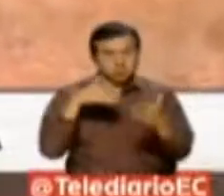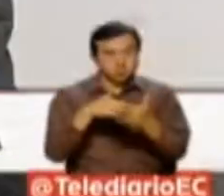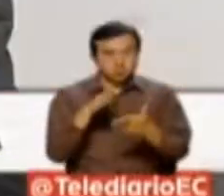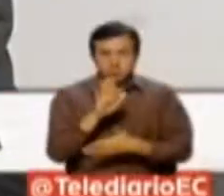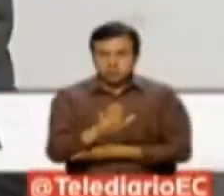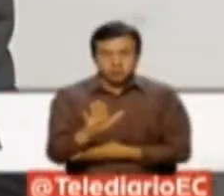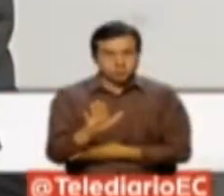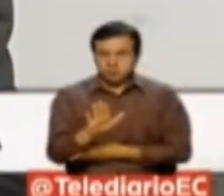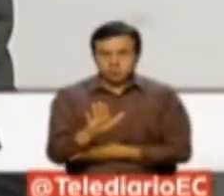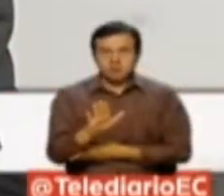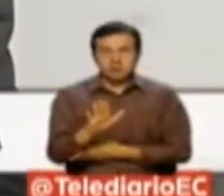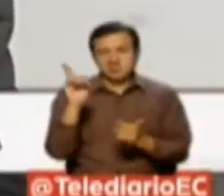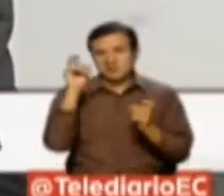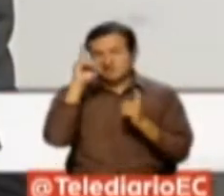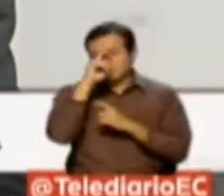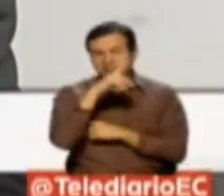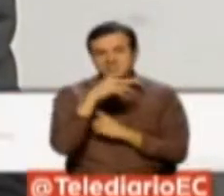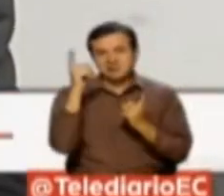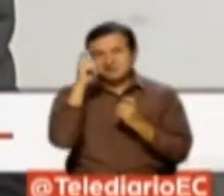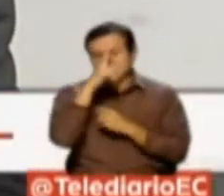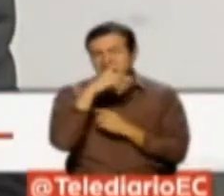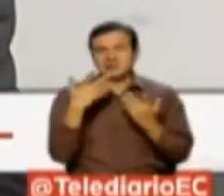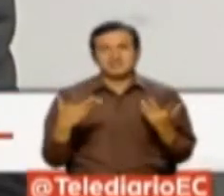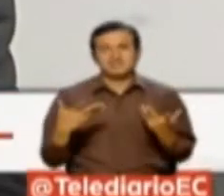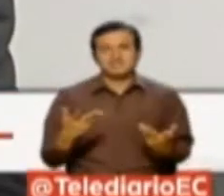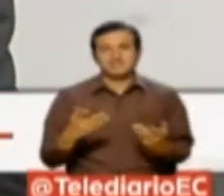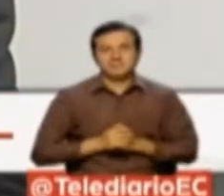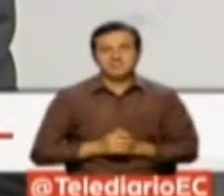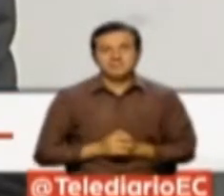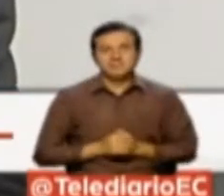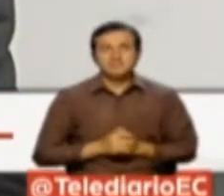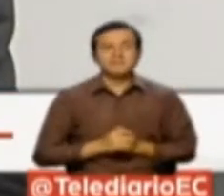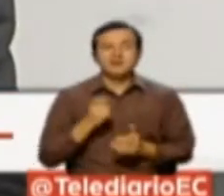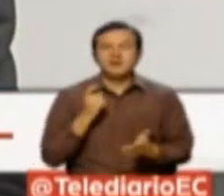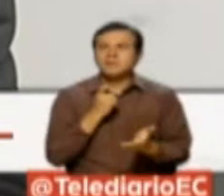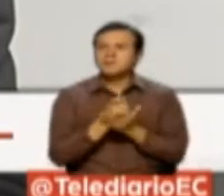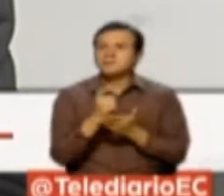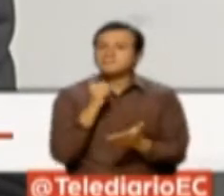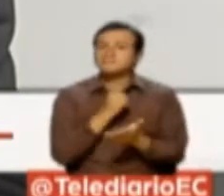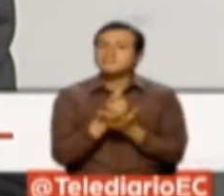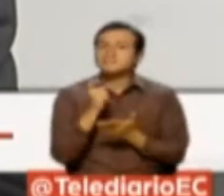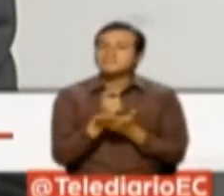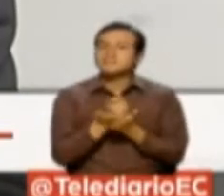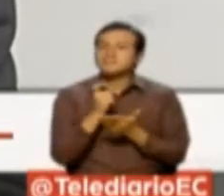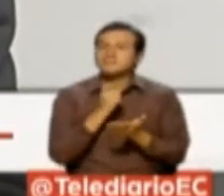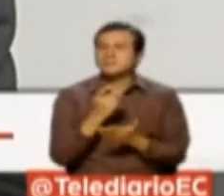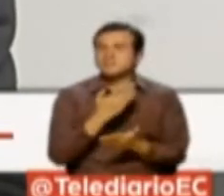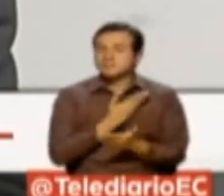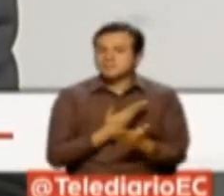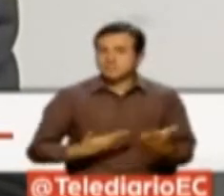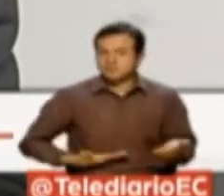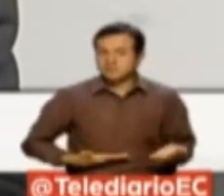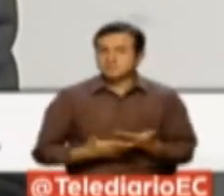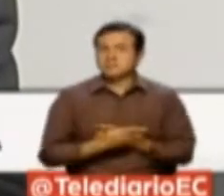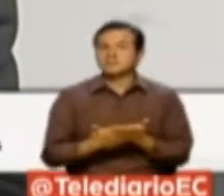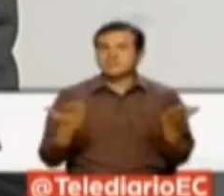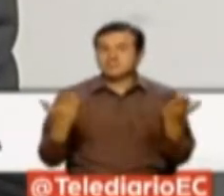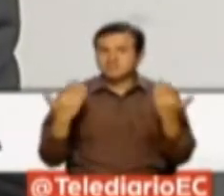su contra es difícil decir es una persecución al presidente